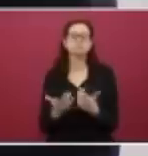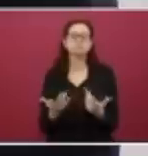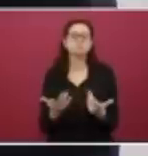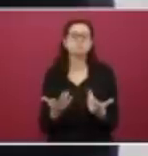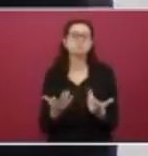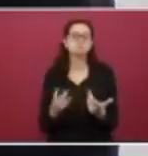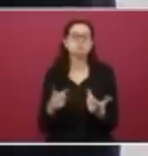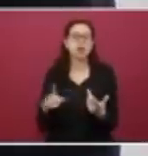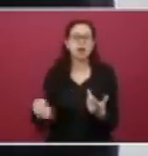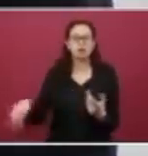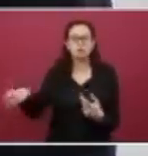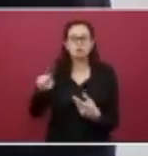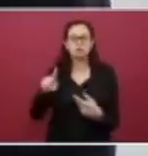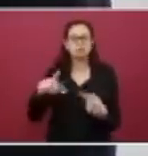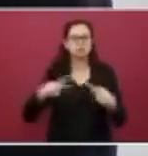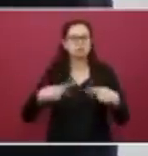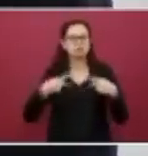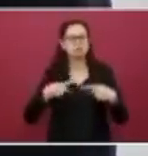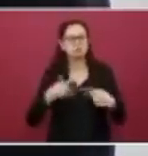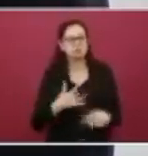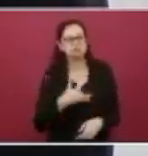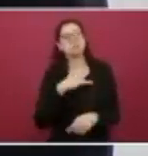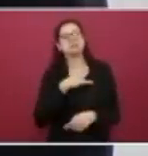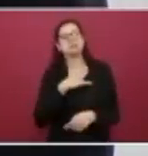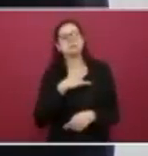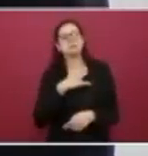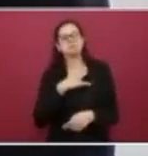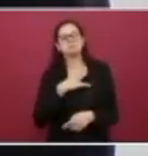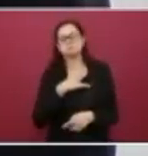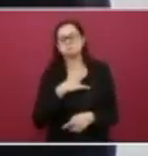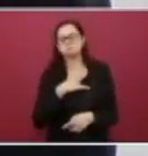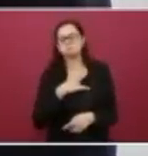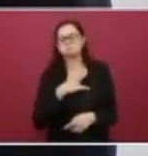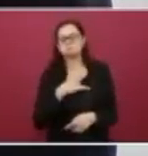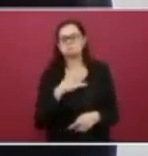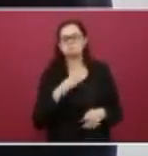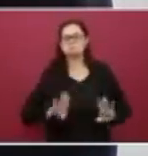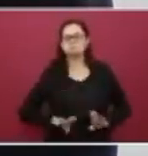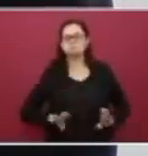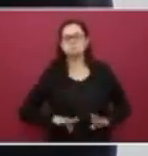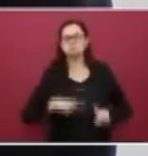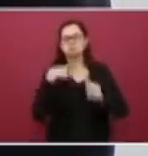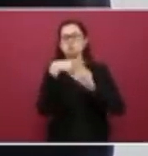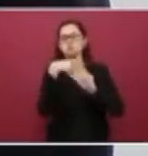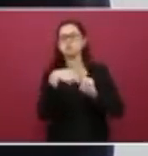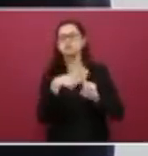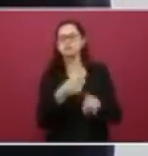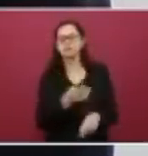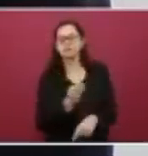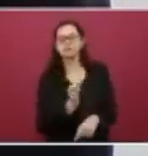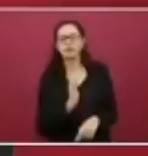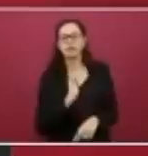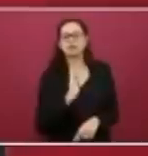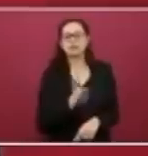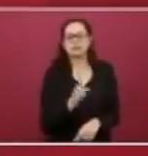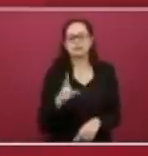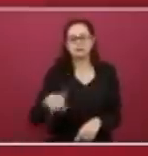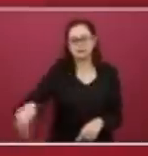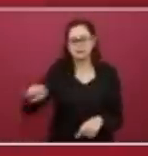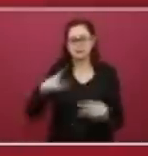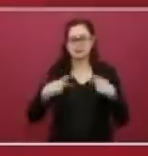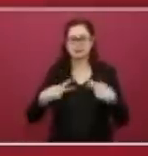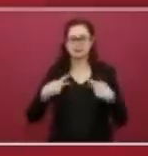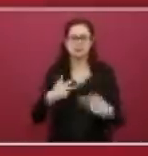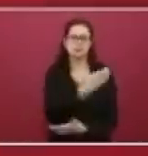aceptación de parte de los campesinos sobre todo los que tienen que ver